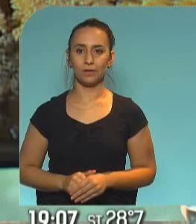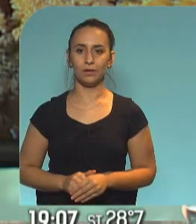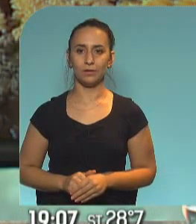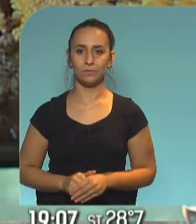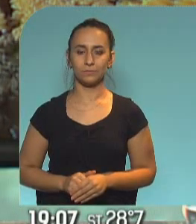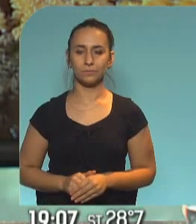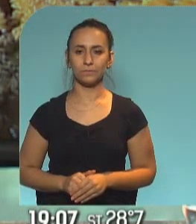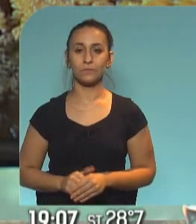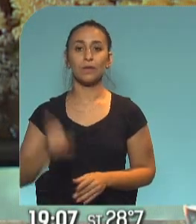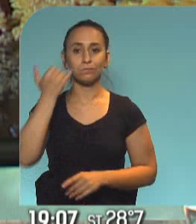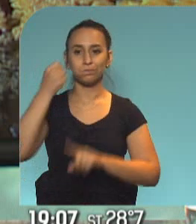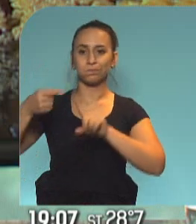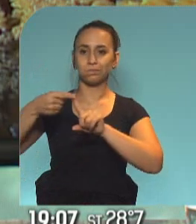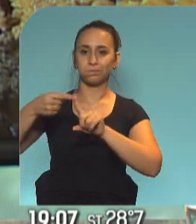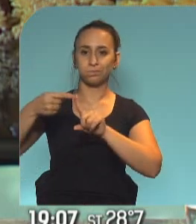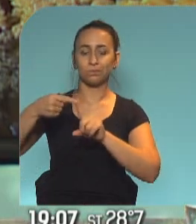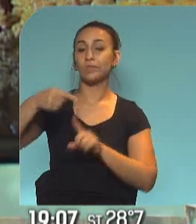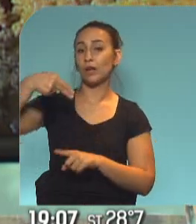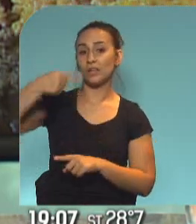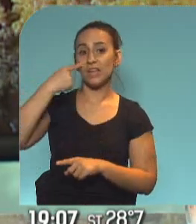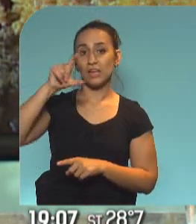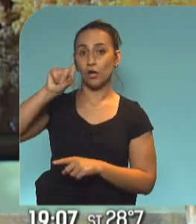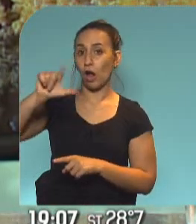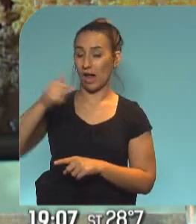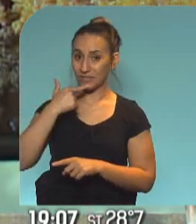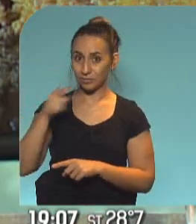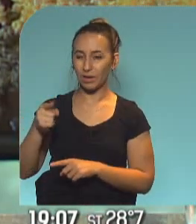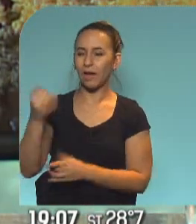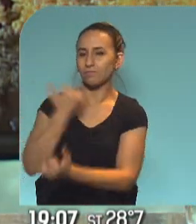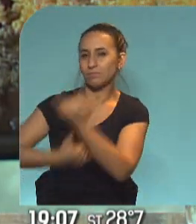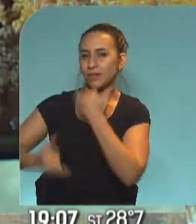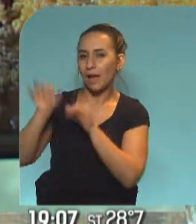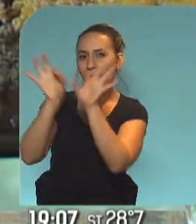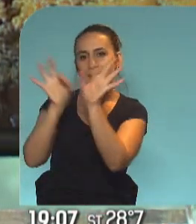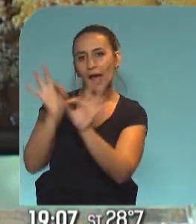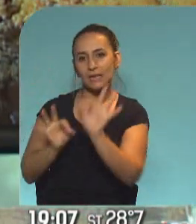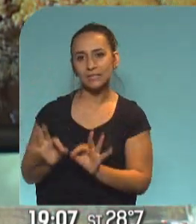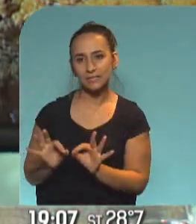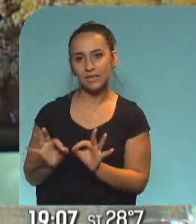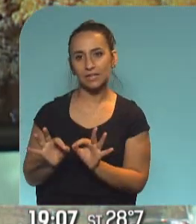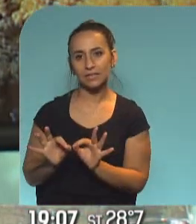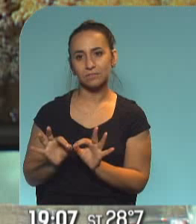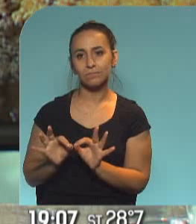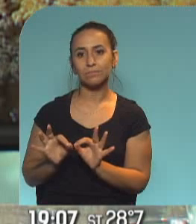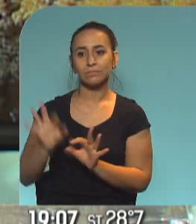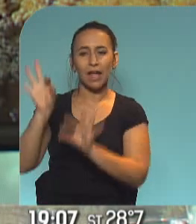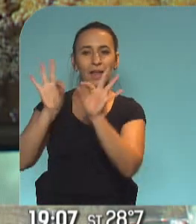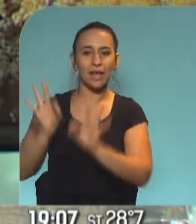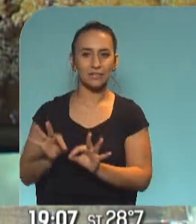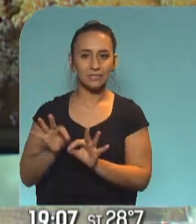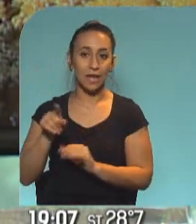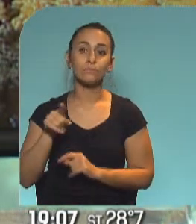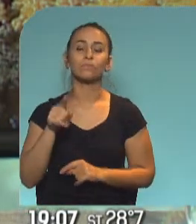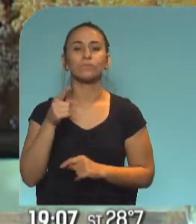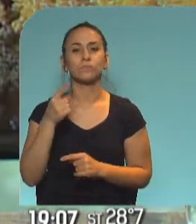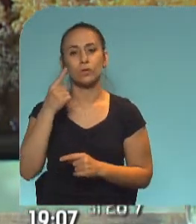Ya estamos comunicados con Nicolás Fiorentino como para que nos desglose, como para que nos analice esta iniciativa del